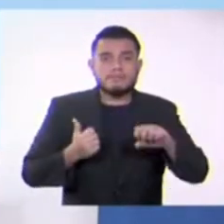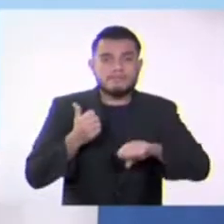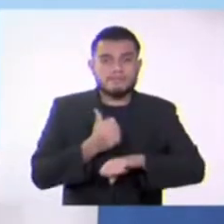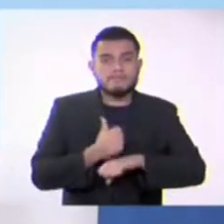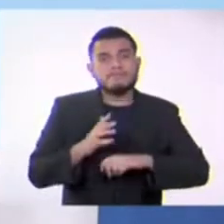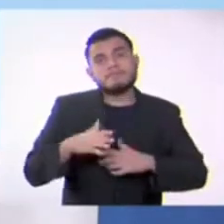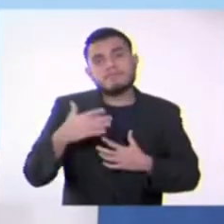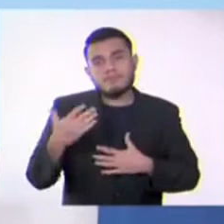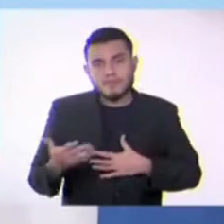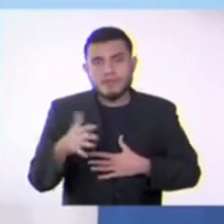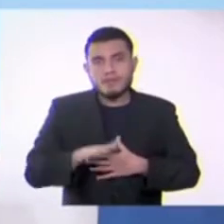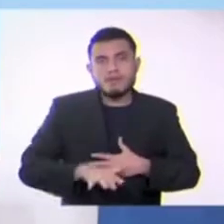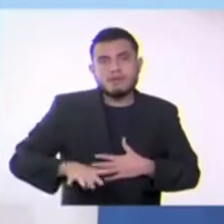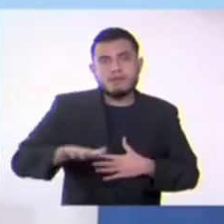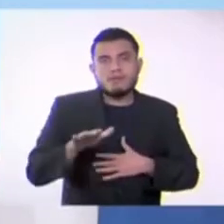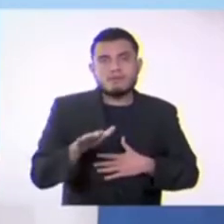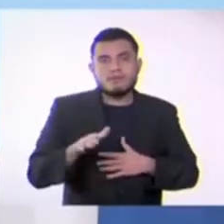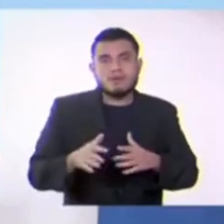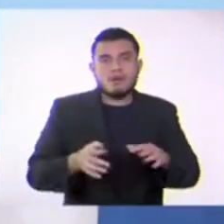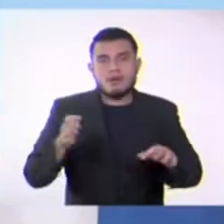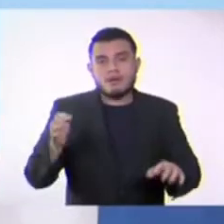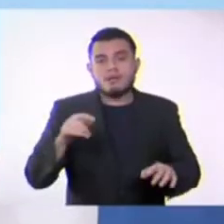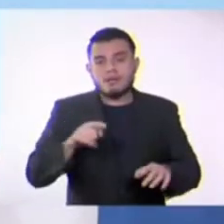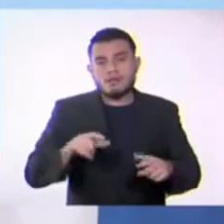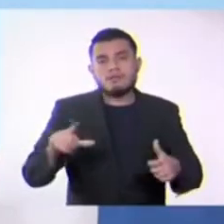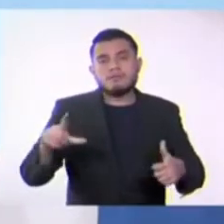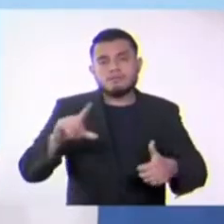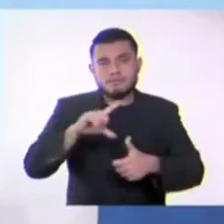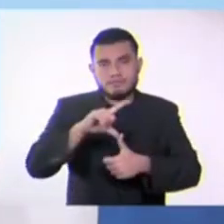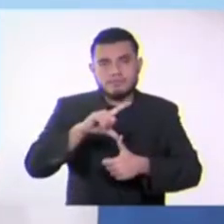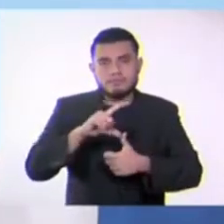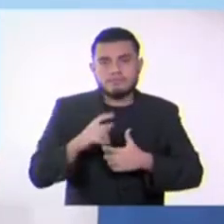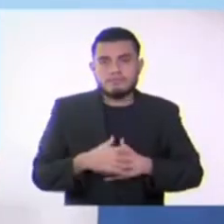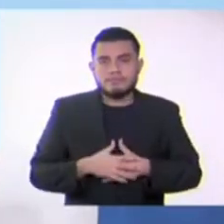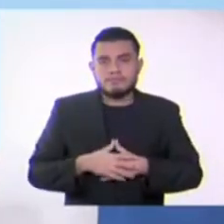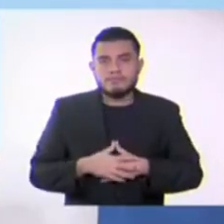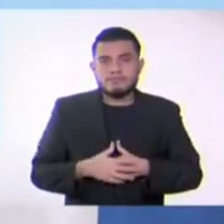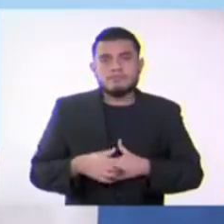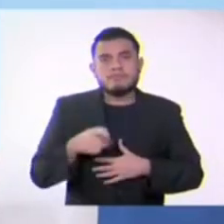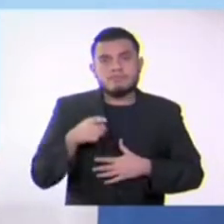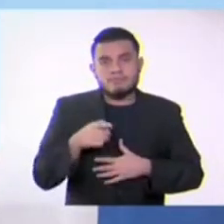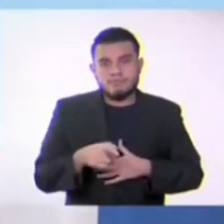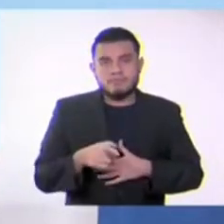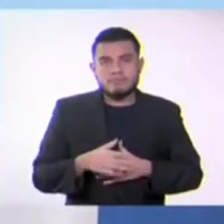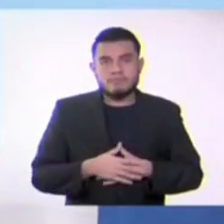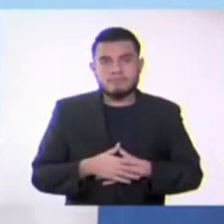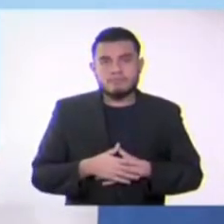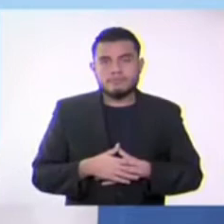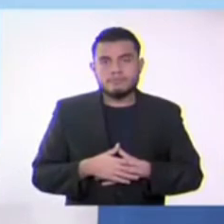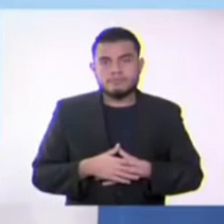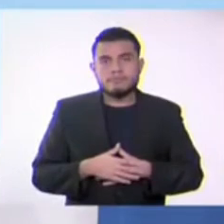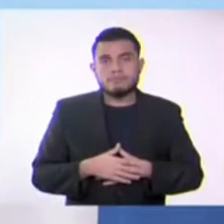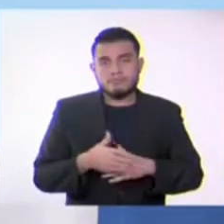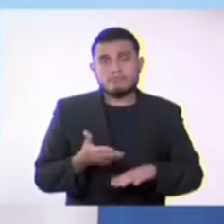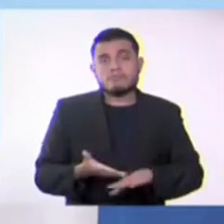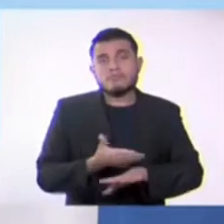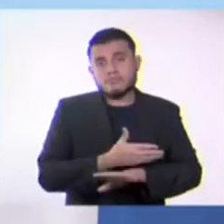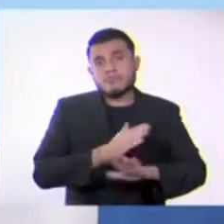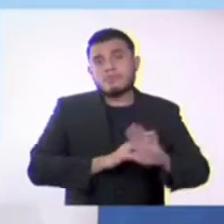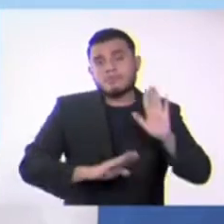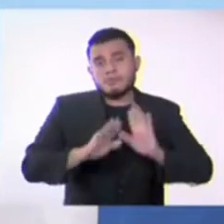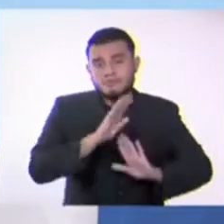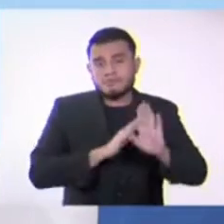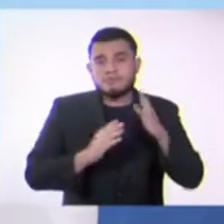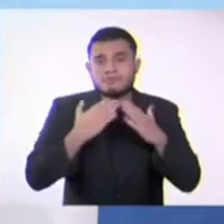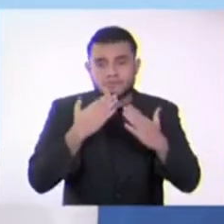con mayor desigualdad social es América Latina. Y esto tiene un antecedente histórico, una